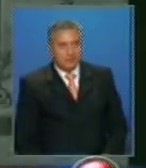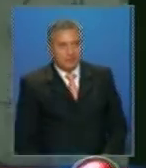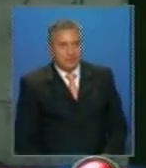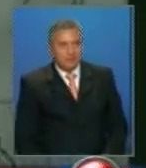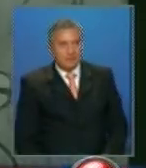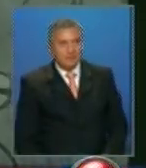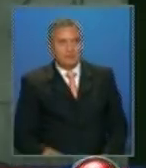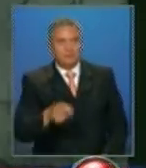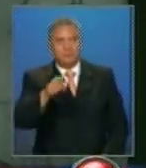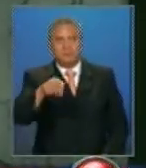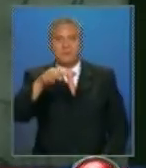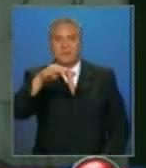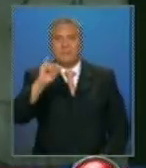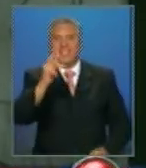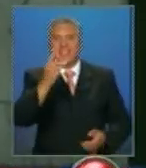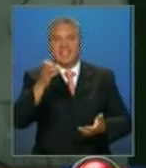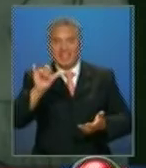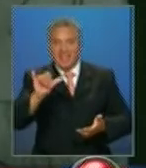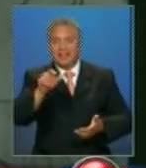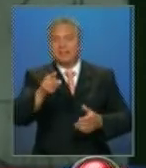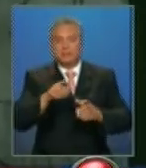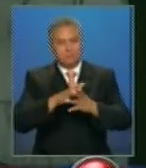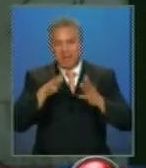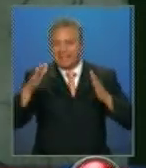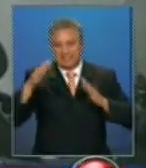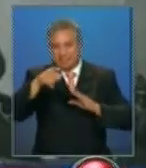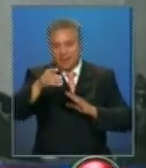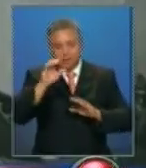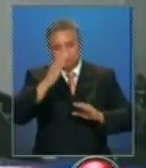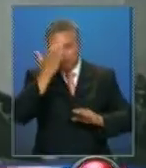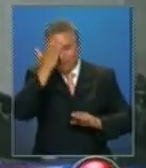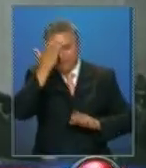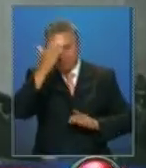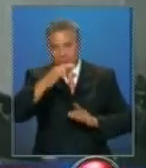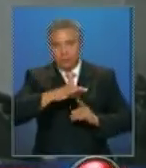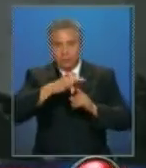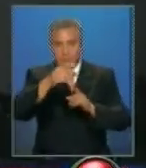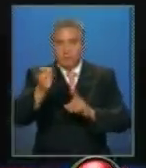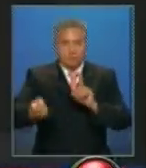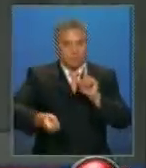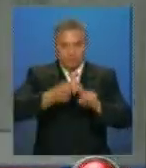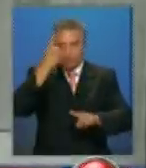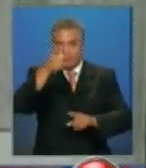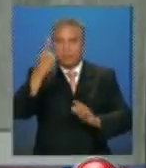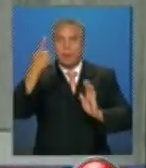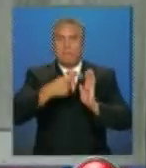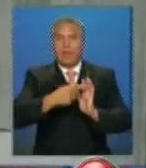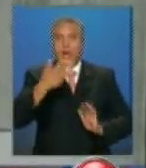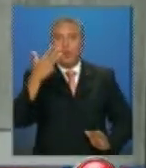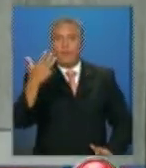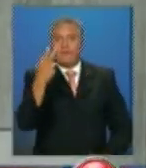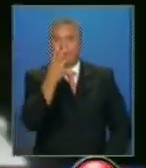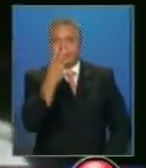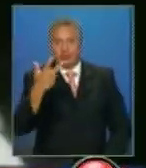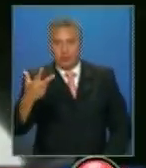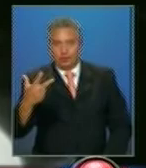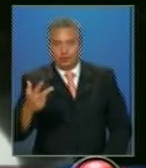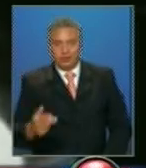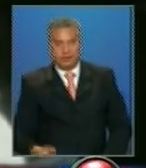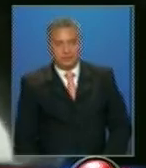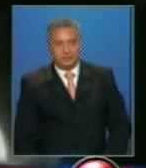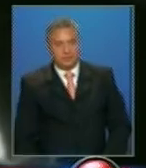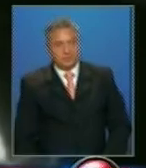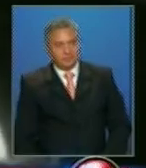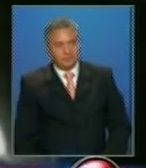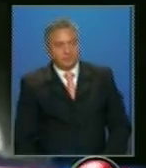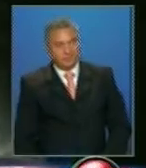Mickey Mouse, la máxima estrella Disney, apareció por primera vez en 1928.